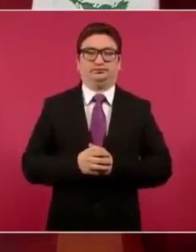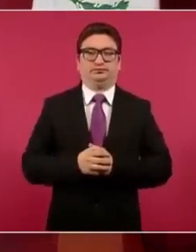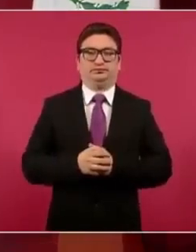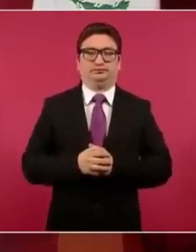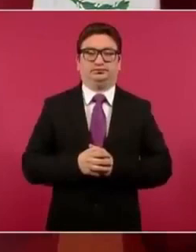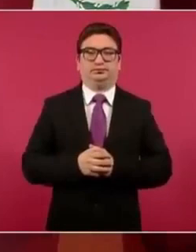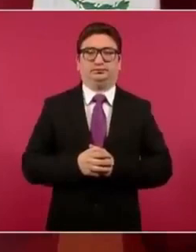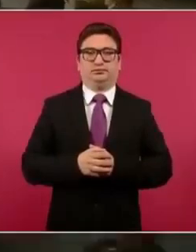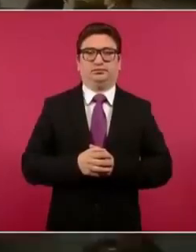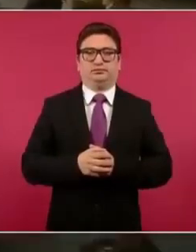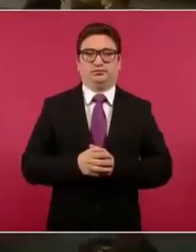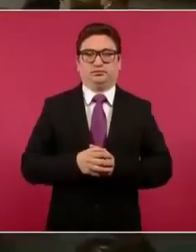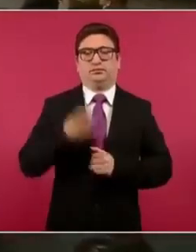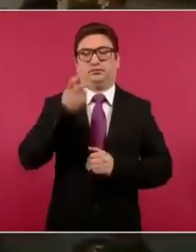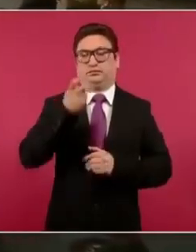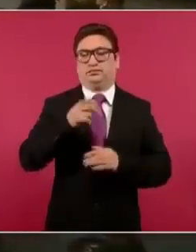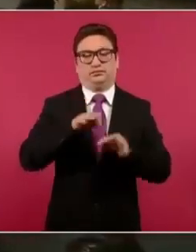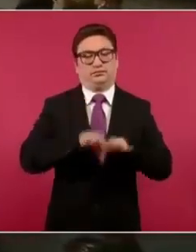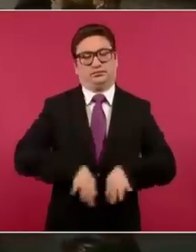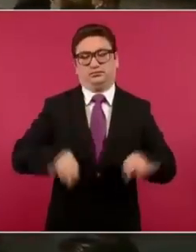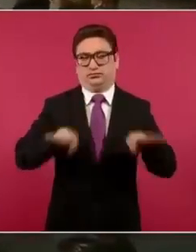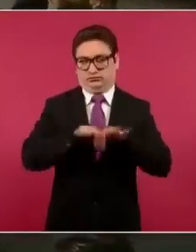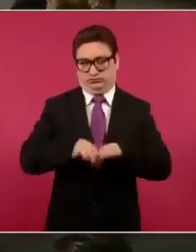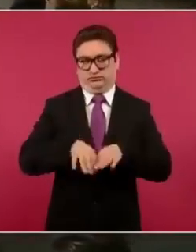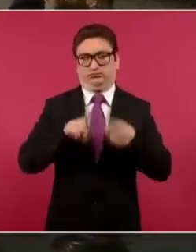Entonces, eso es una prioridad.